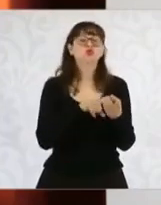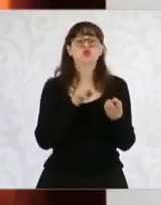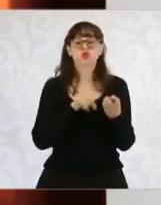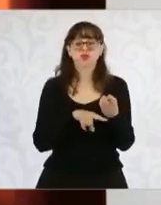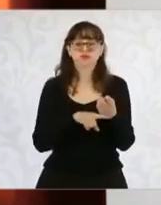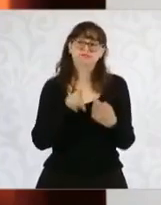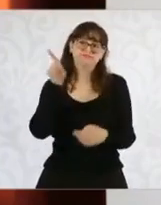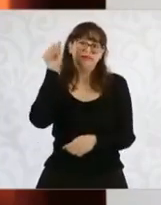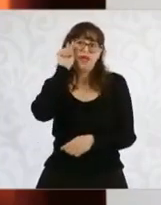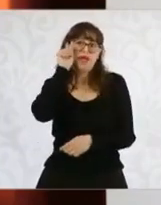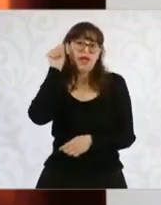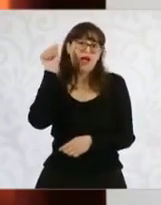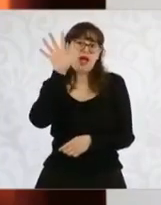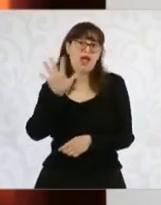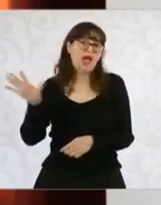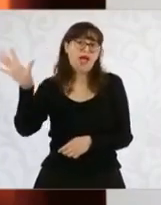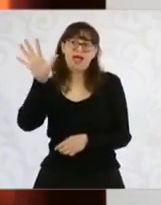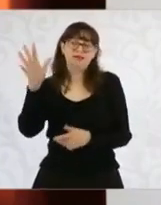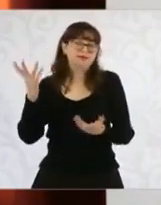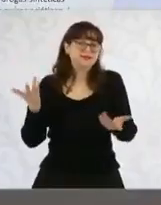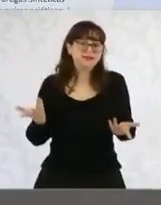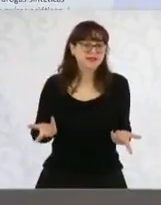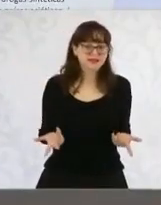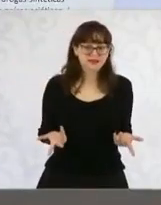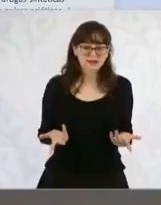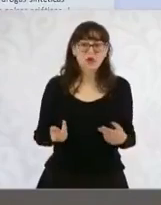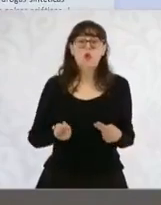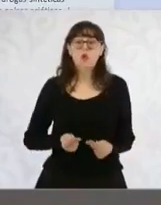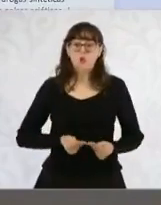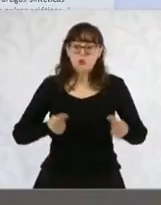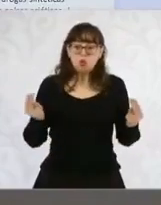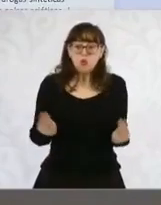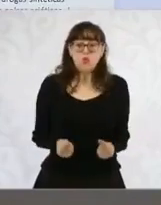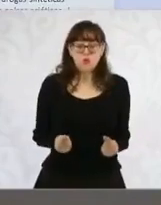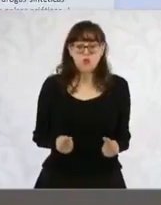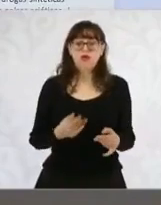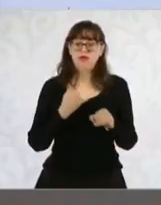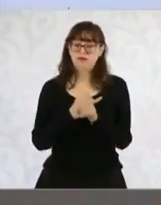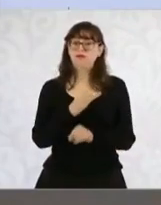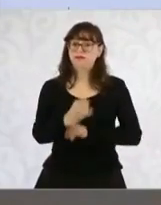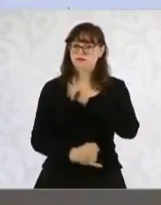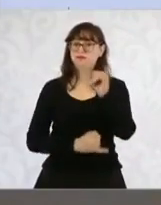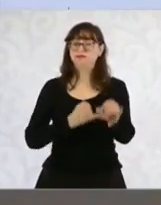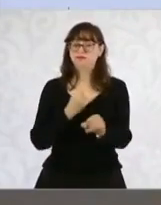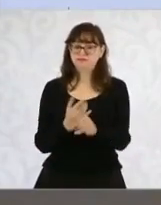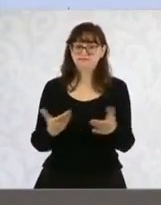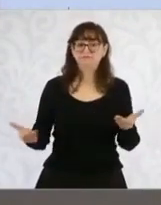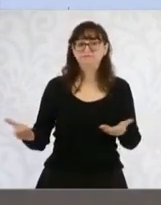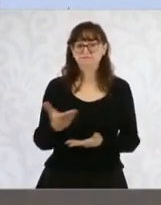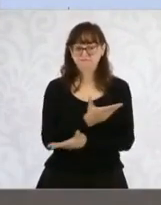países asiáticos para lo cual es urgente la colaboración internacional